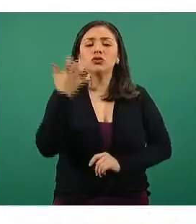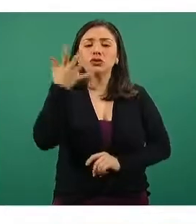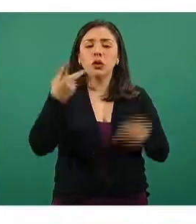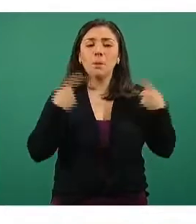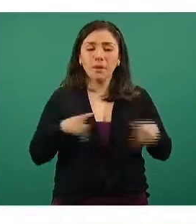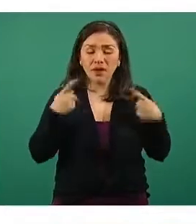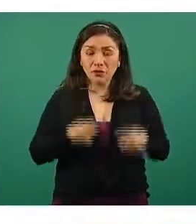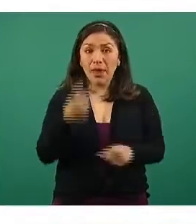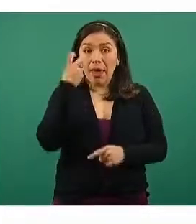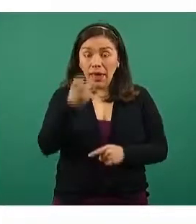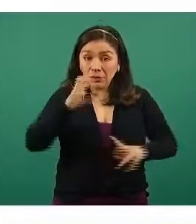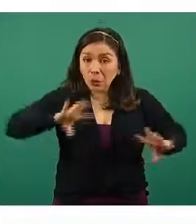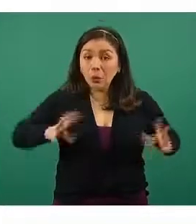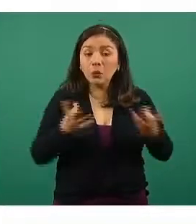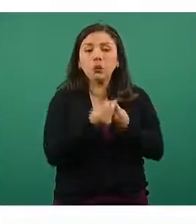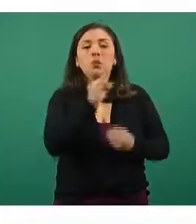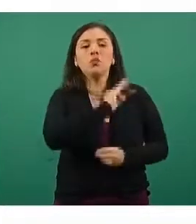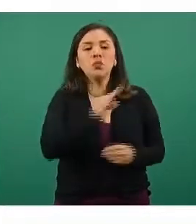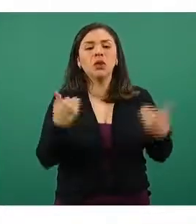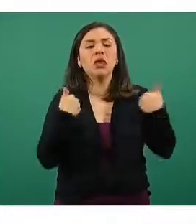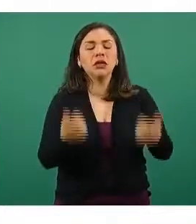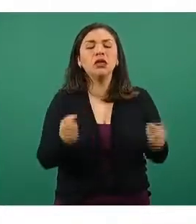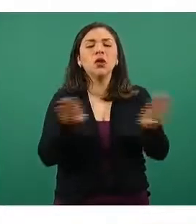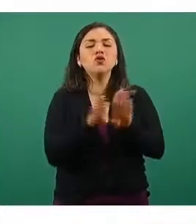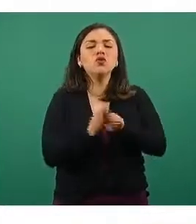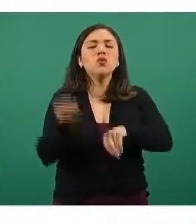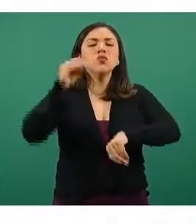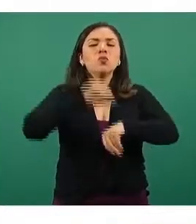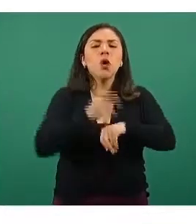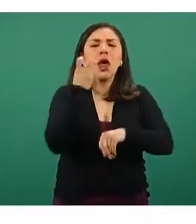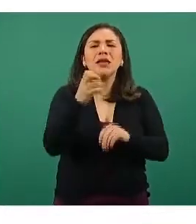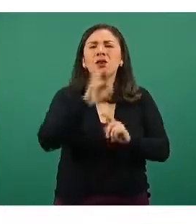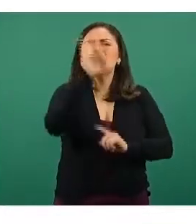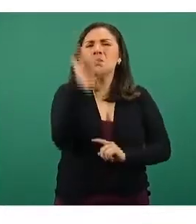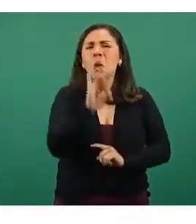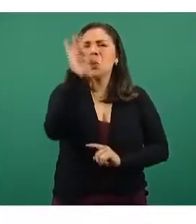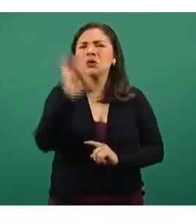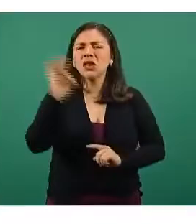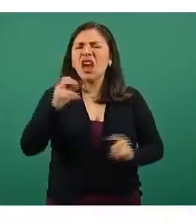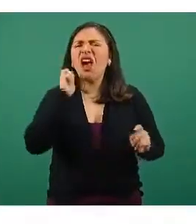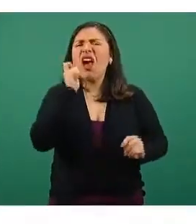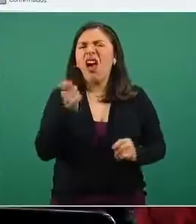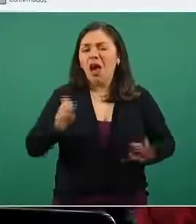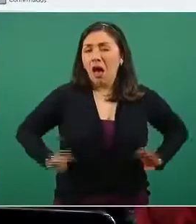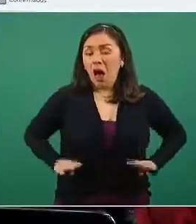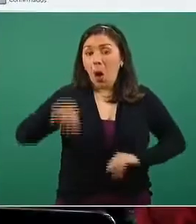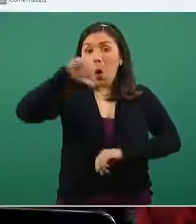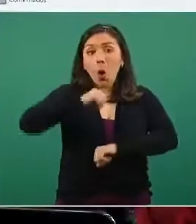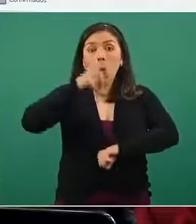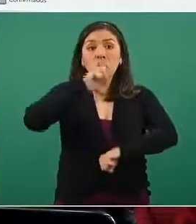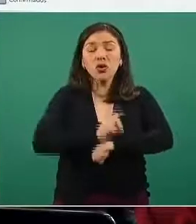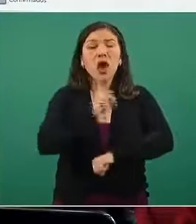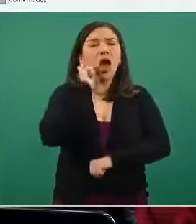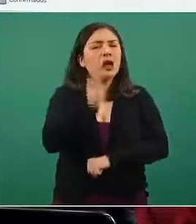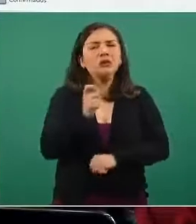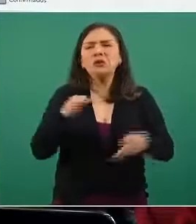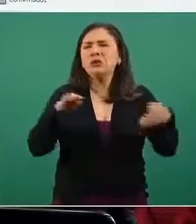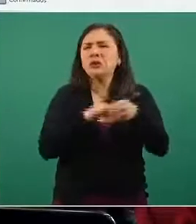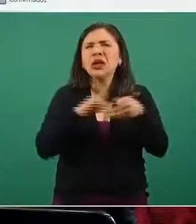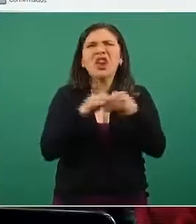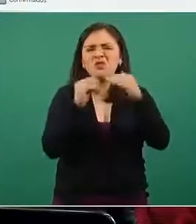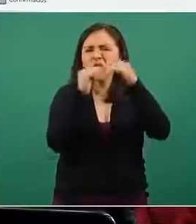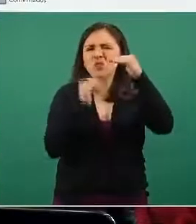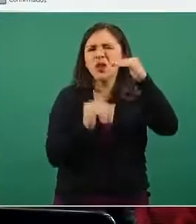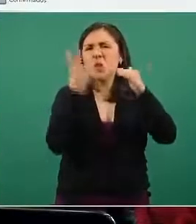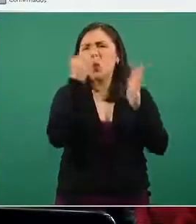2.238.405, y entonces en base a esto podemos tener el comportamiento del porcentaje de positividad. Para el día de hoy son prácticamente un poco